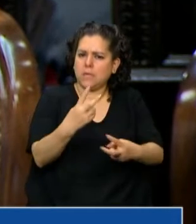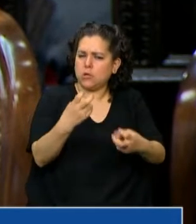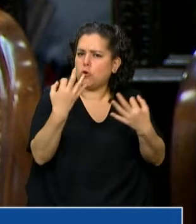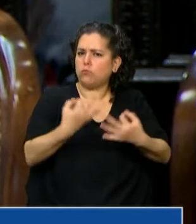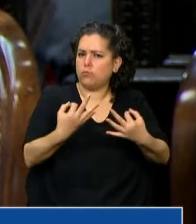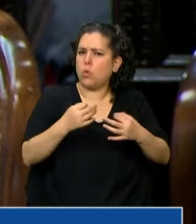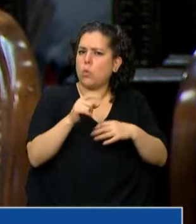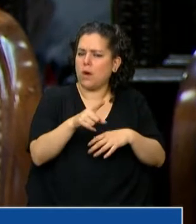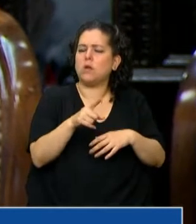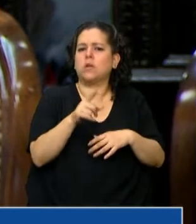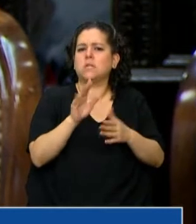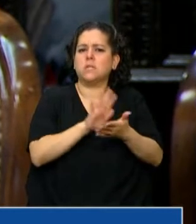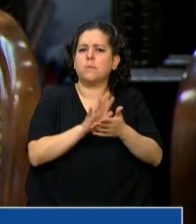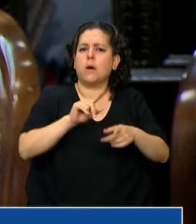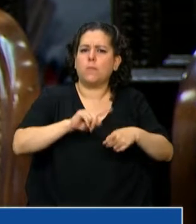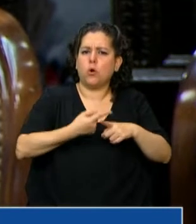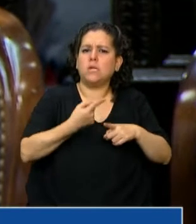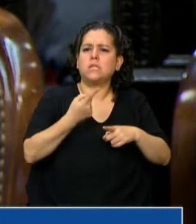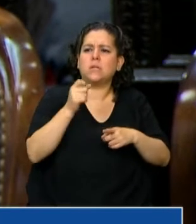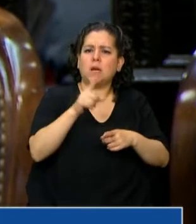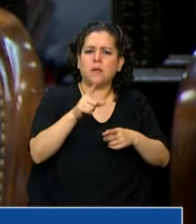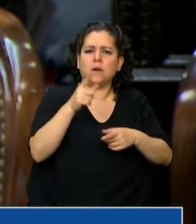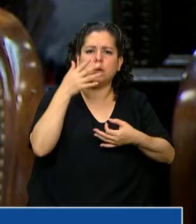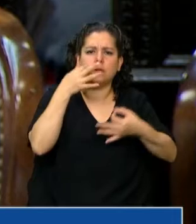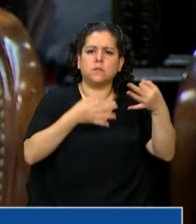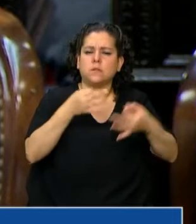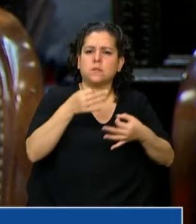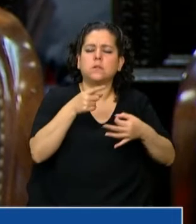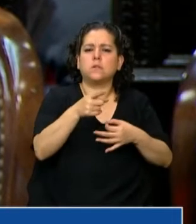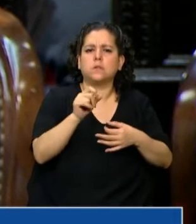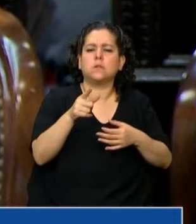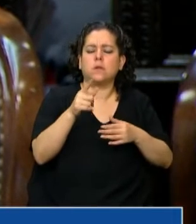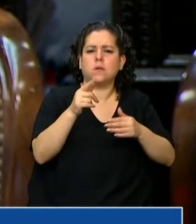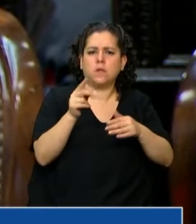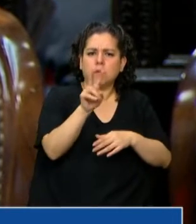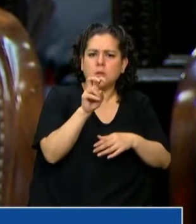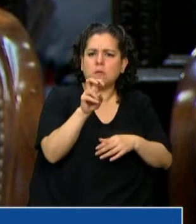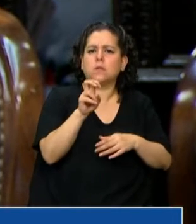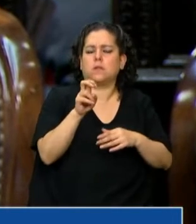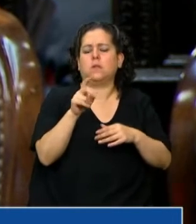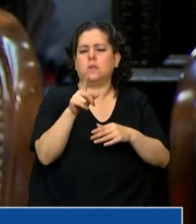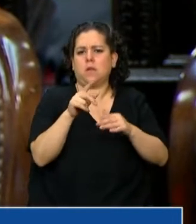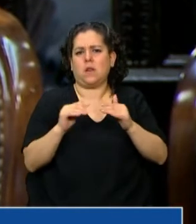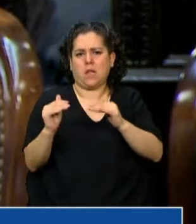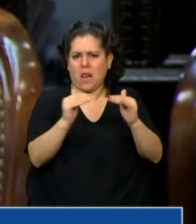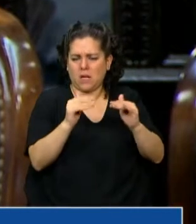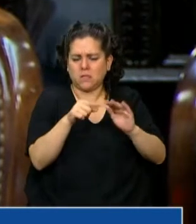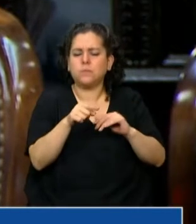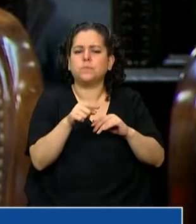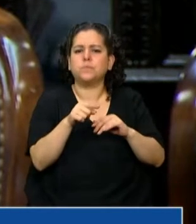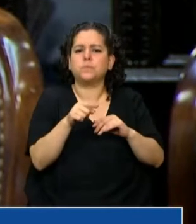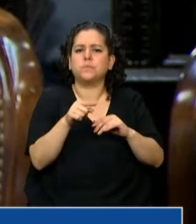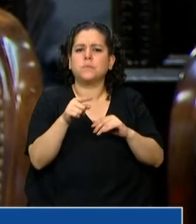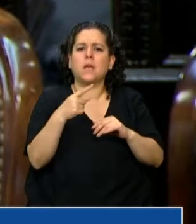de la Fundación Eber, se llama Políticas de Ingreso y Regulación del Mercado Inmobiliario, un análisis comparado, que compara la situación de Argentina, Alemania,